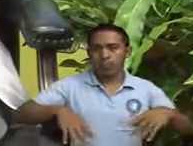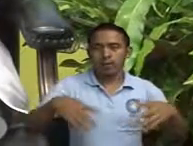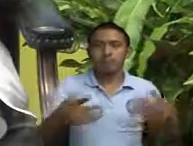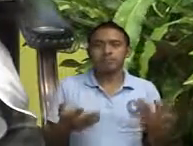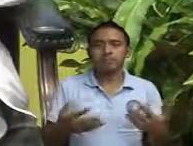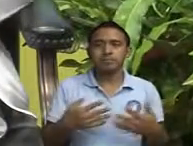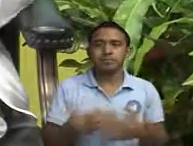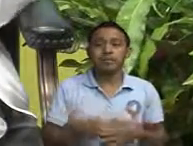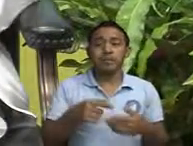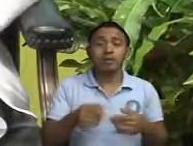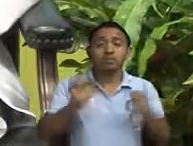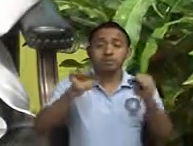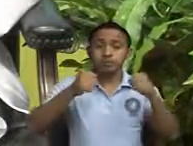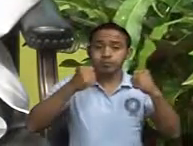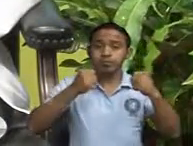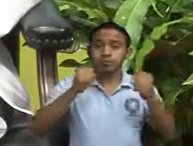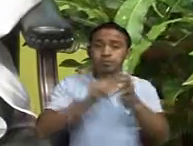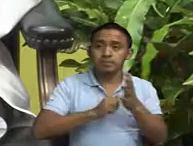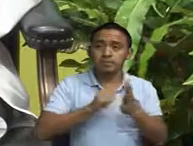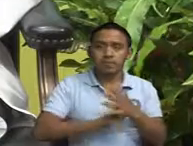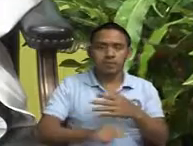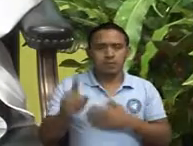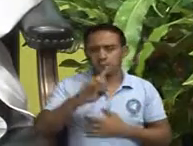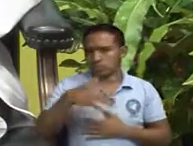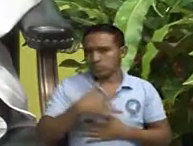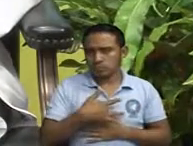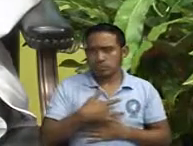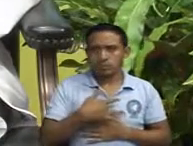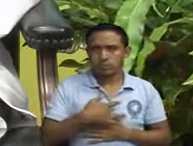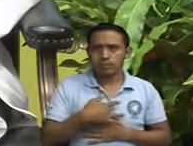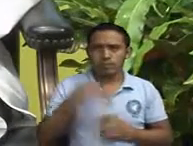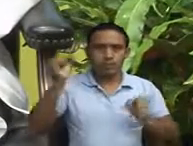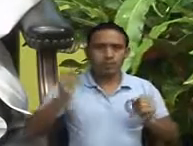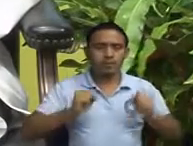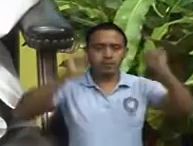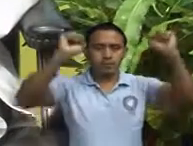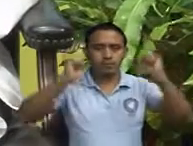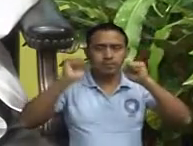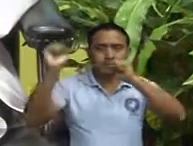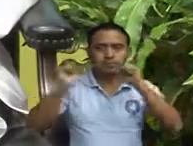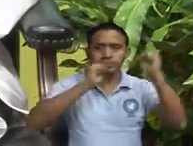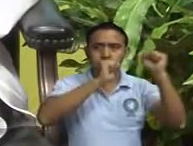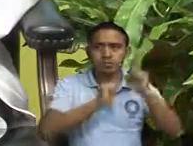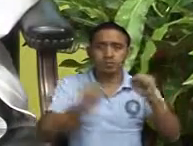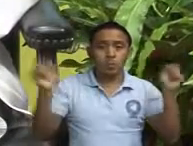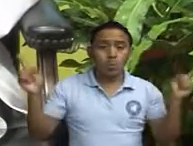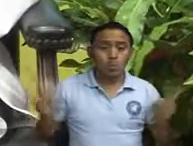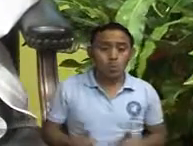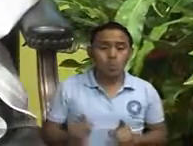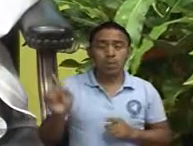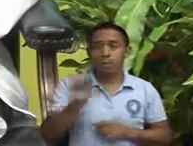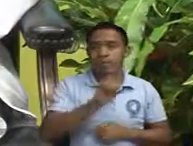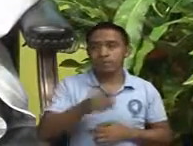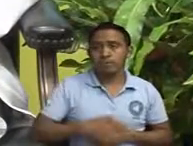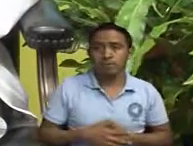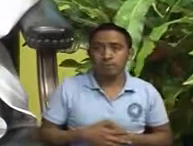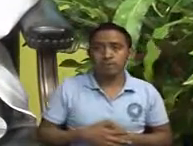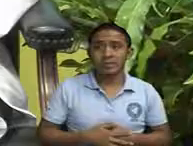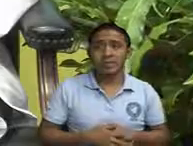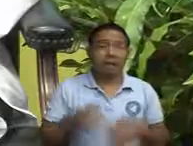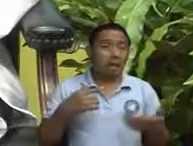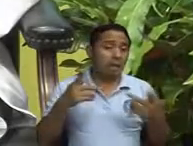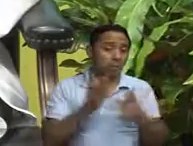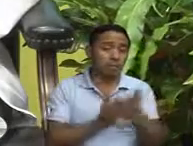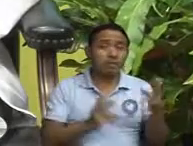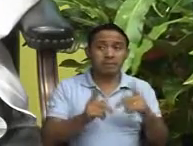ya más que todo para solidificar. Pero no necesariamente el gimnasio te va a ayudar 100% a bajar de peso. Hay gente que hasta tiende a subir